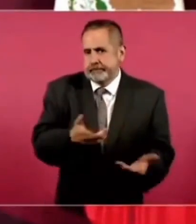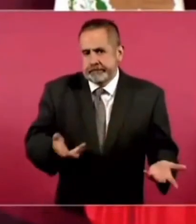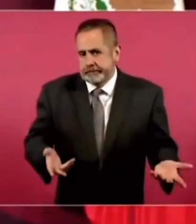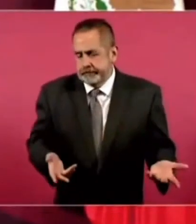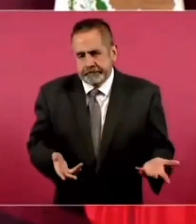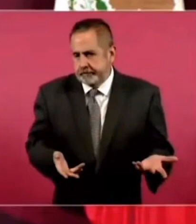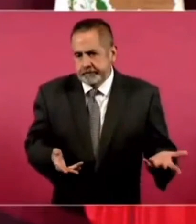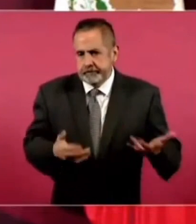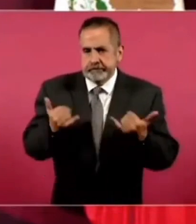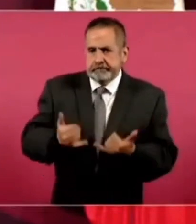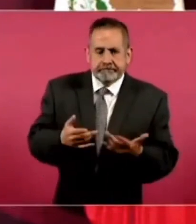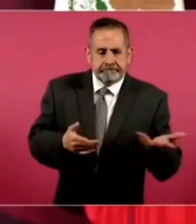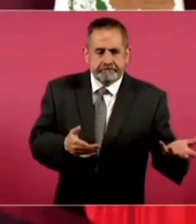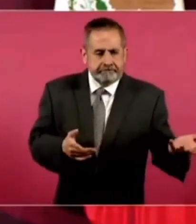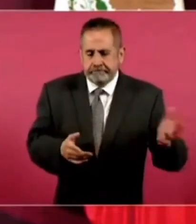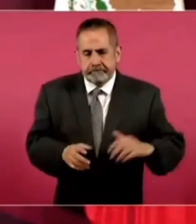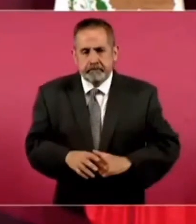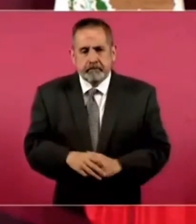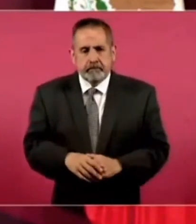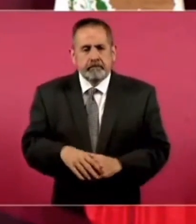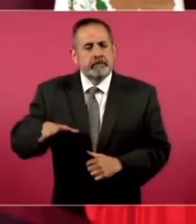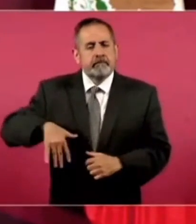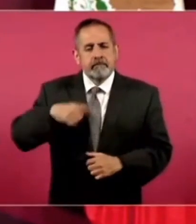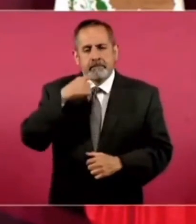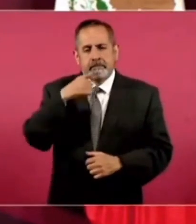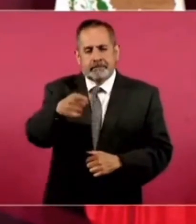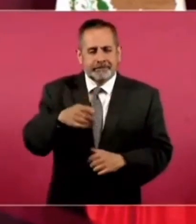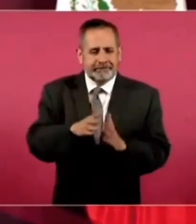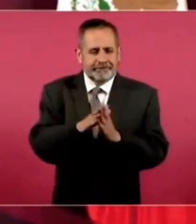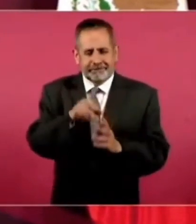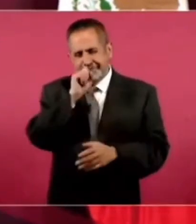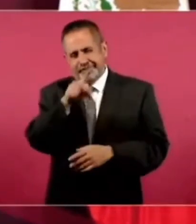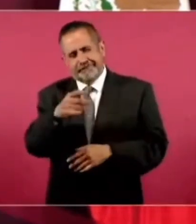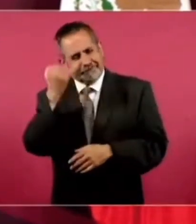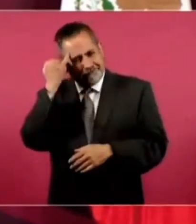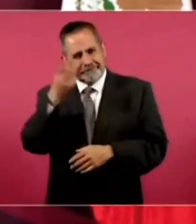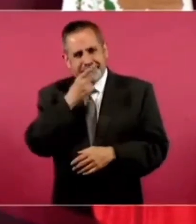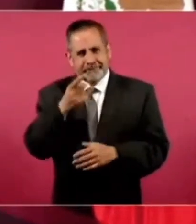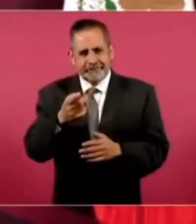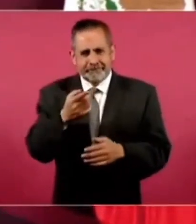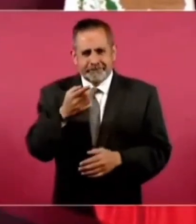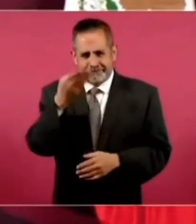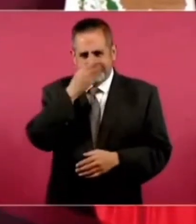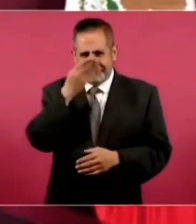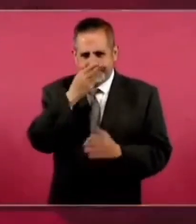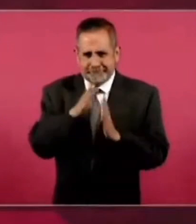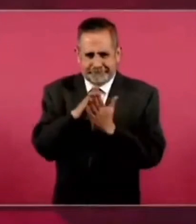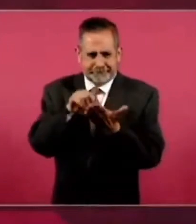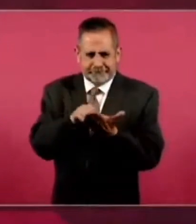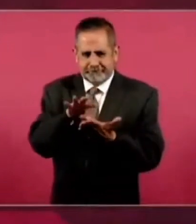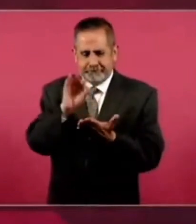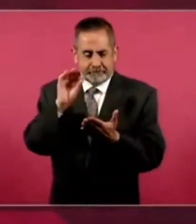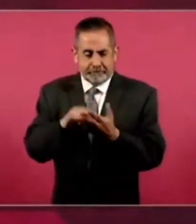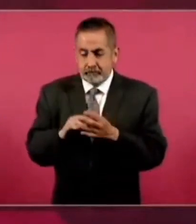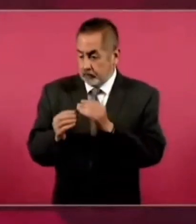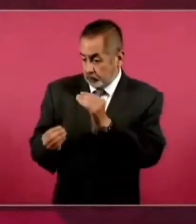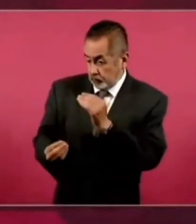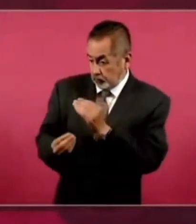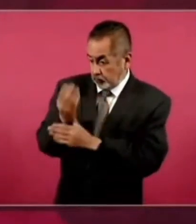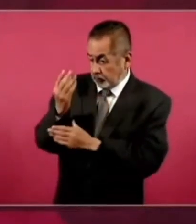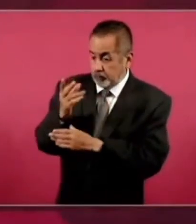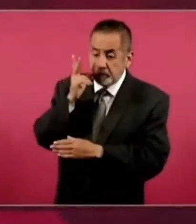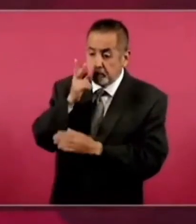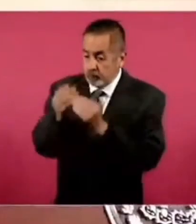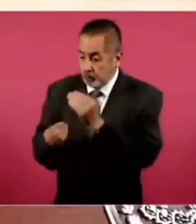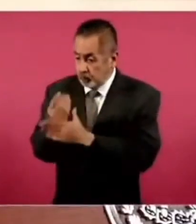Es un poco lo que decía sobre el mensaje bíblico. No se puede poner vino nuevo en botellas